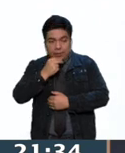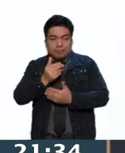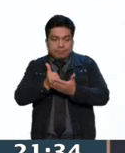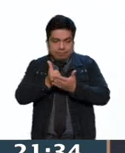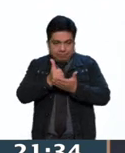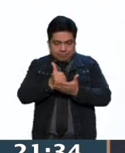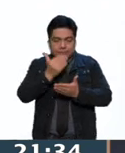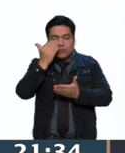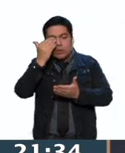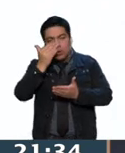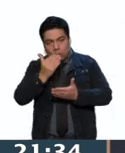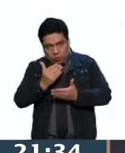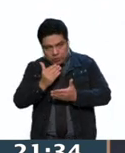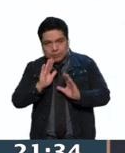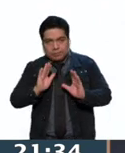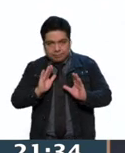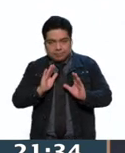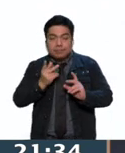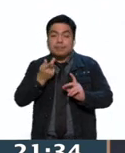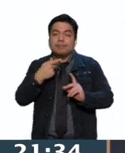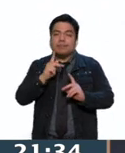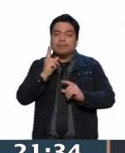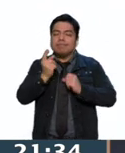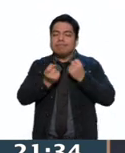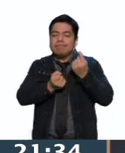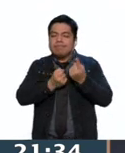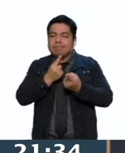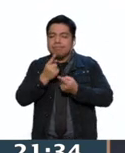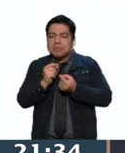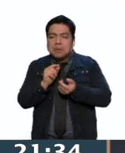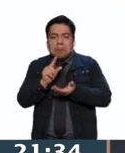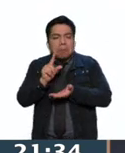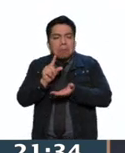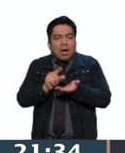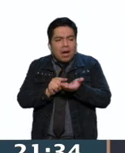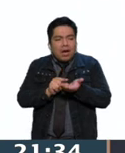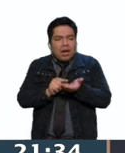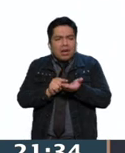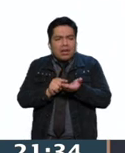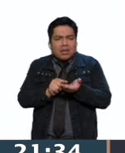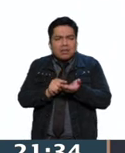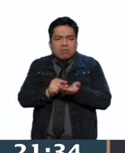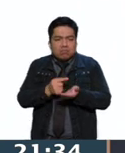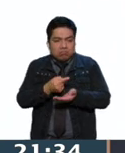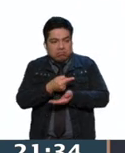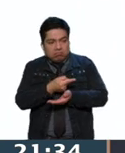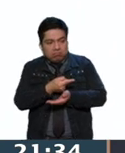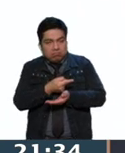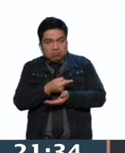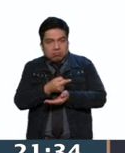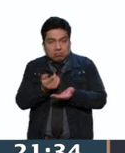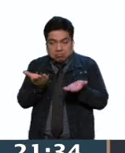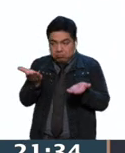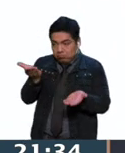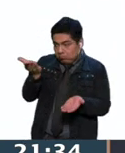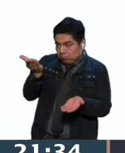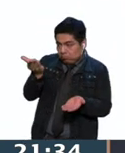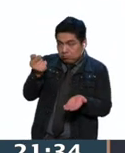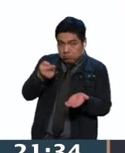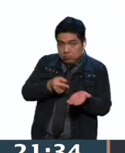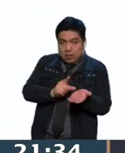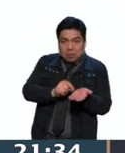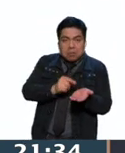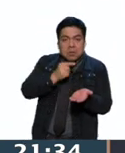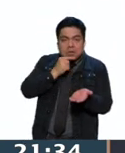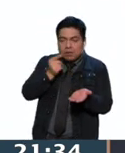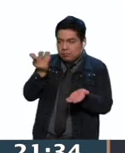es un alcance mucho menor que el que tienen si contrastamos con la